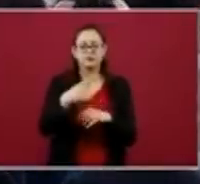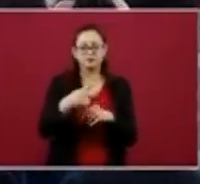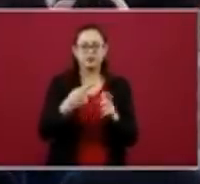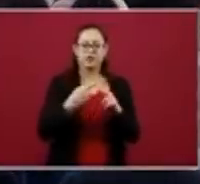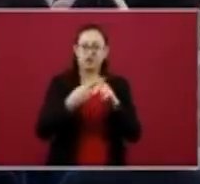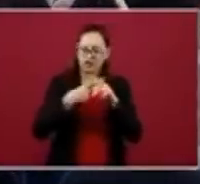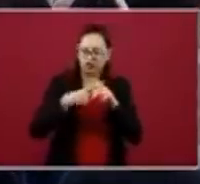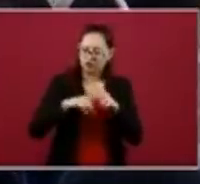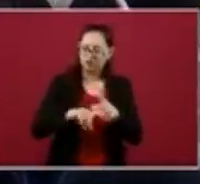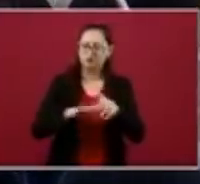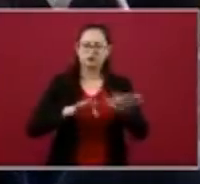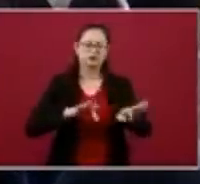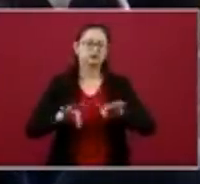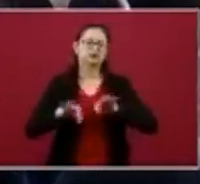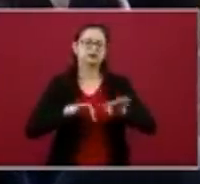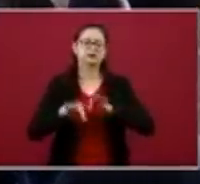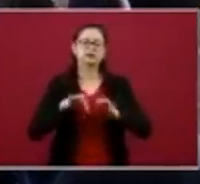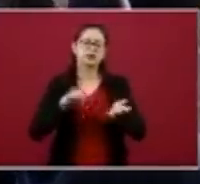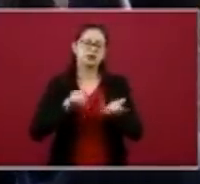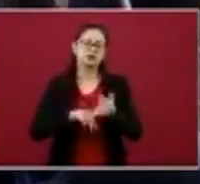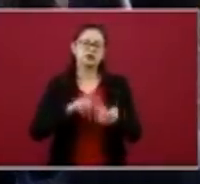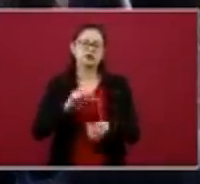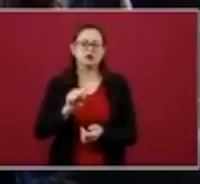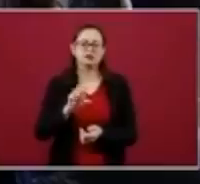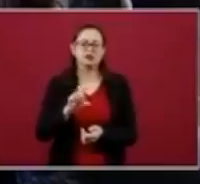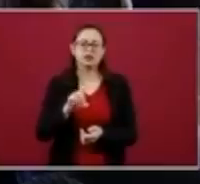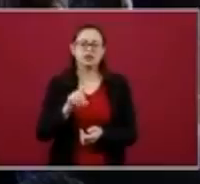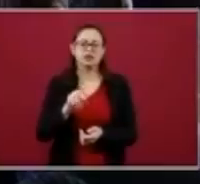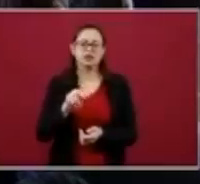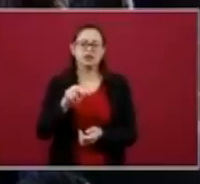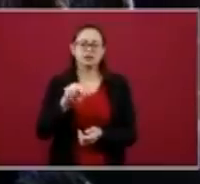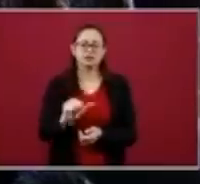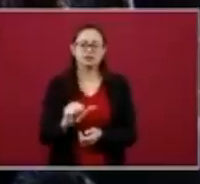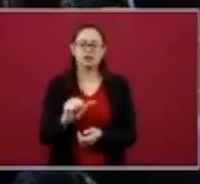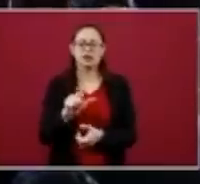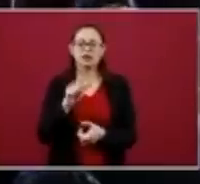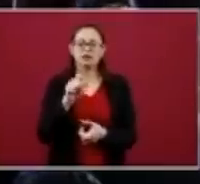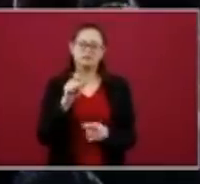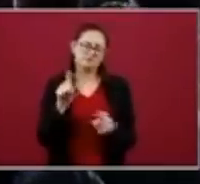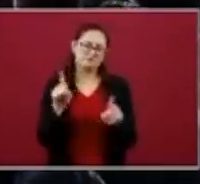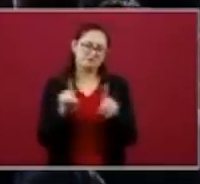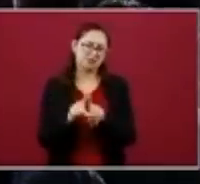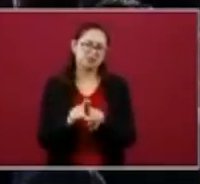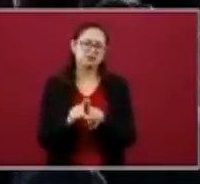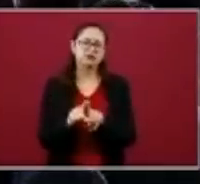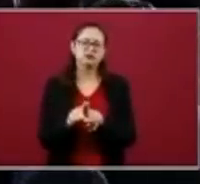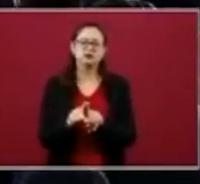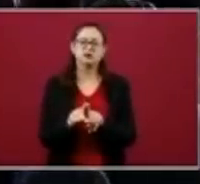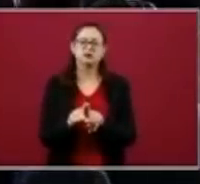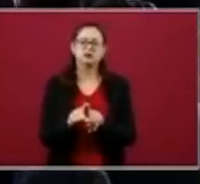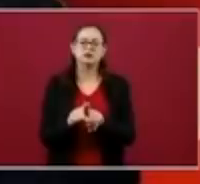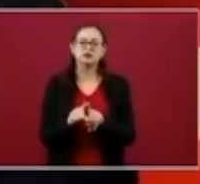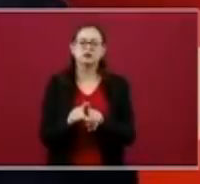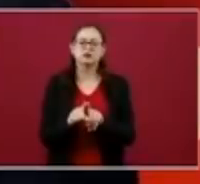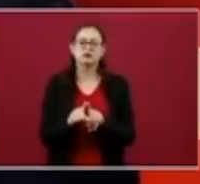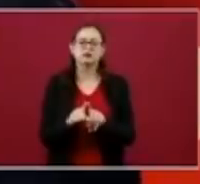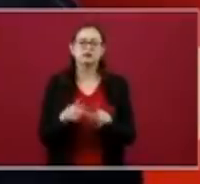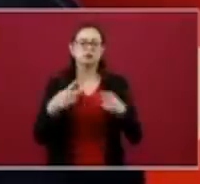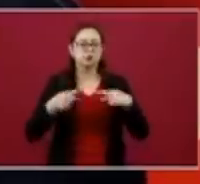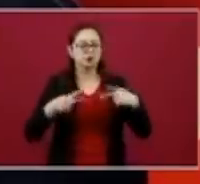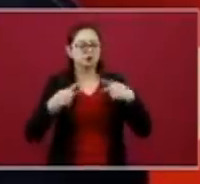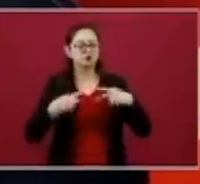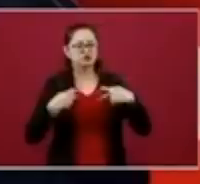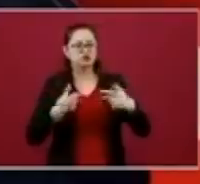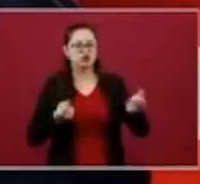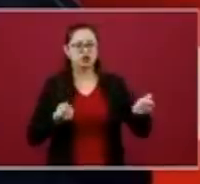operados por la Secretaría de la Defensa Nacional, asimismo la contratación de los conductores